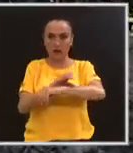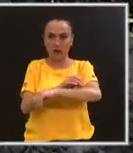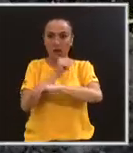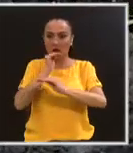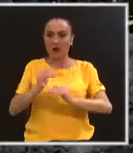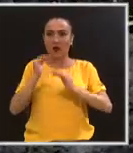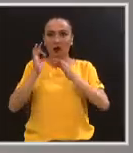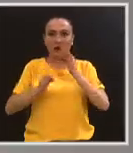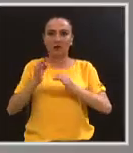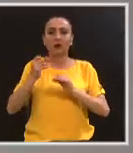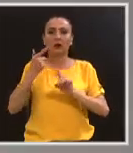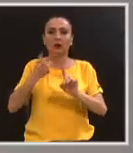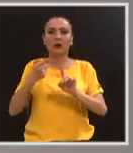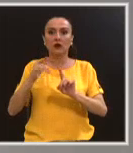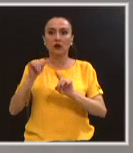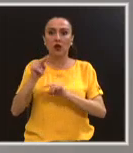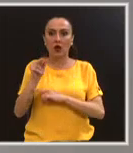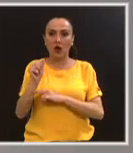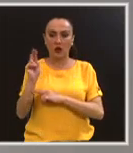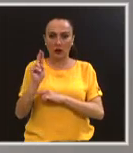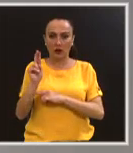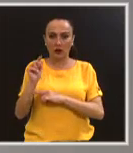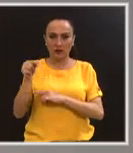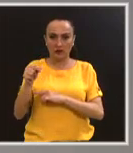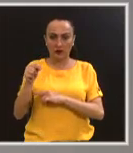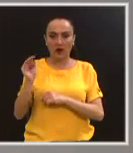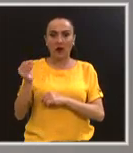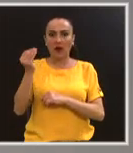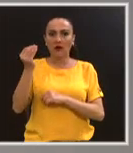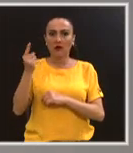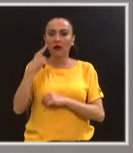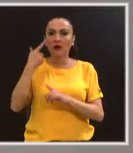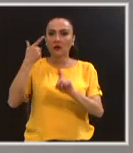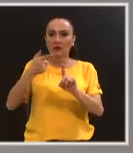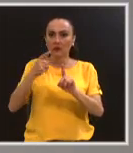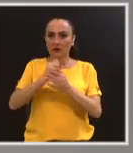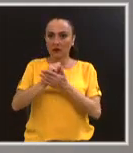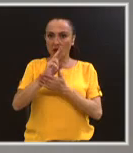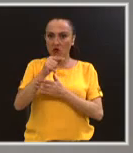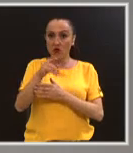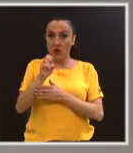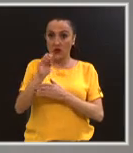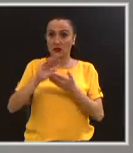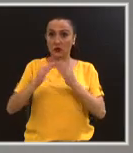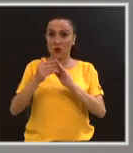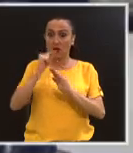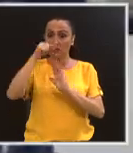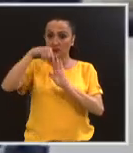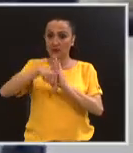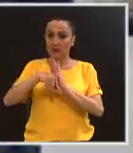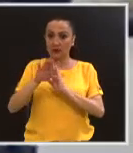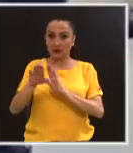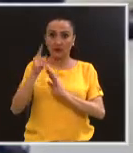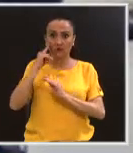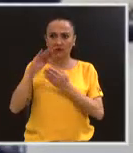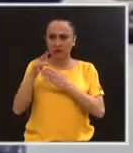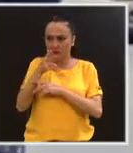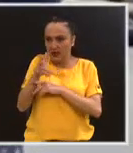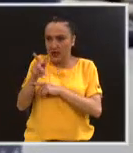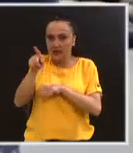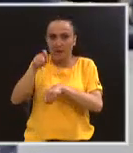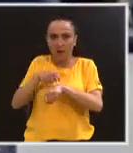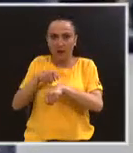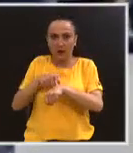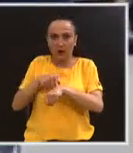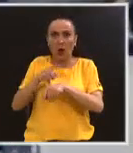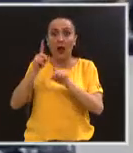juicio el asesinato de Juliana ureña Quiroz la joven fue asesinada en San Roque de Ciudad Quesada una cámara de seguridad grabó el momento en